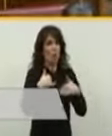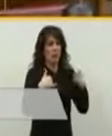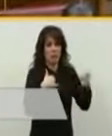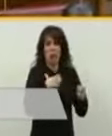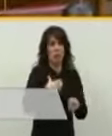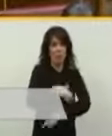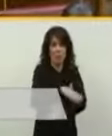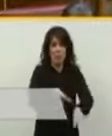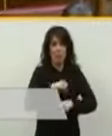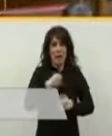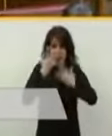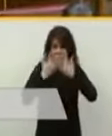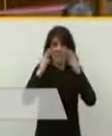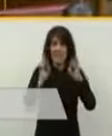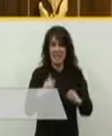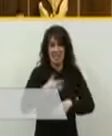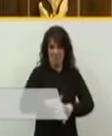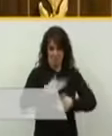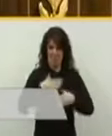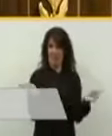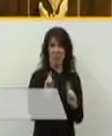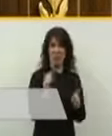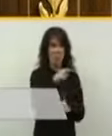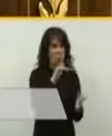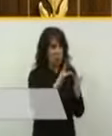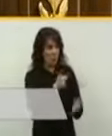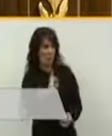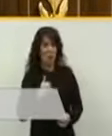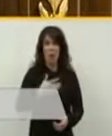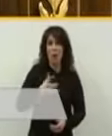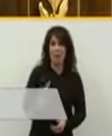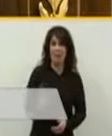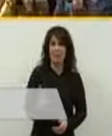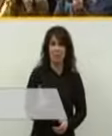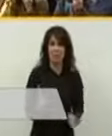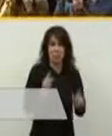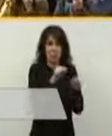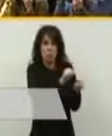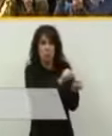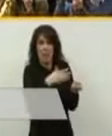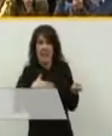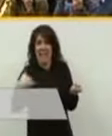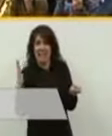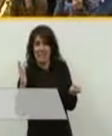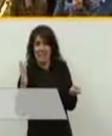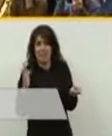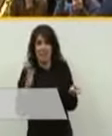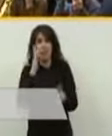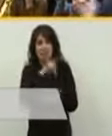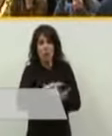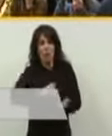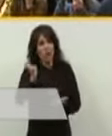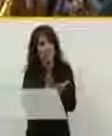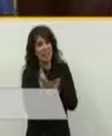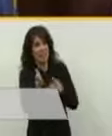culpa. No ha querido hablar con nosotros. Esa es su voluntad. Y tampoco se tomó en serio la otra alternativa.